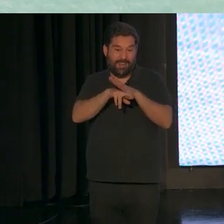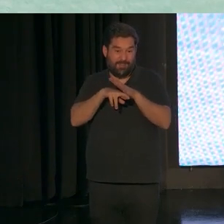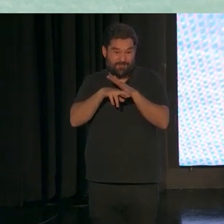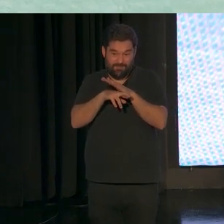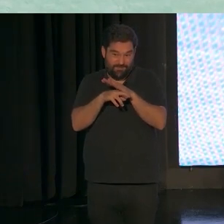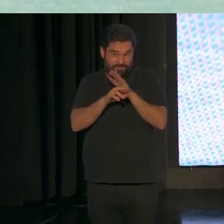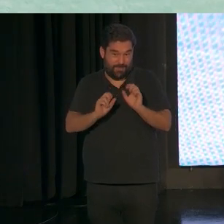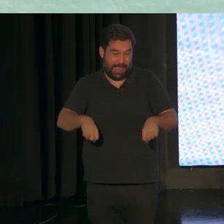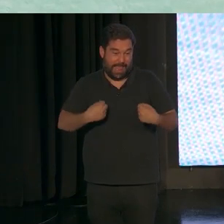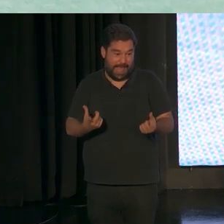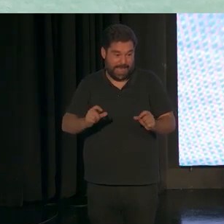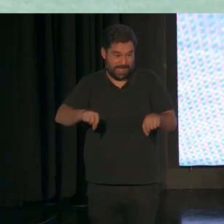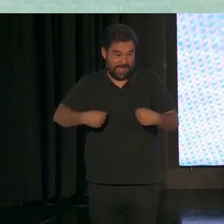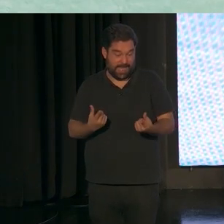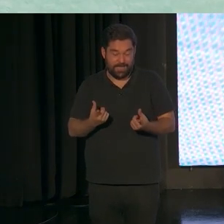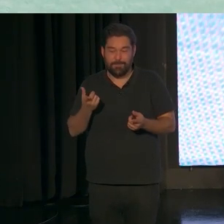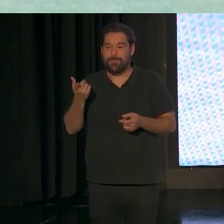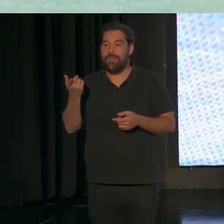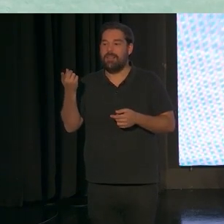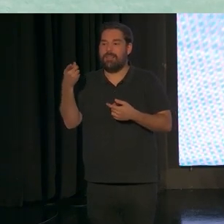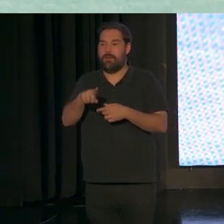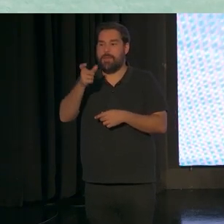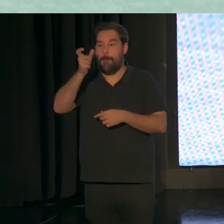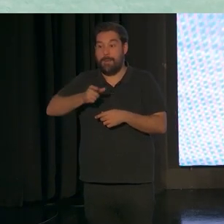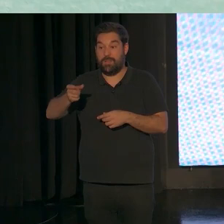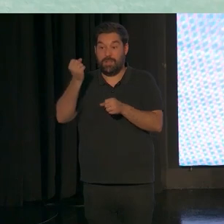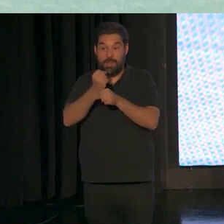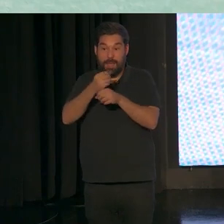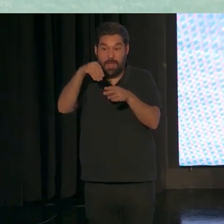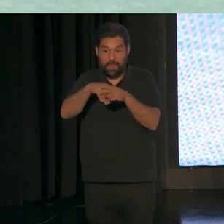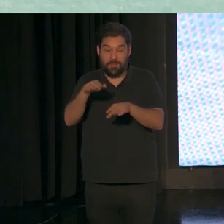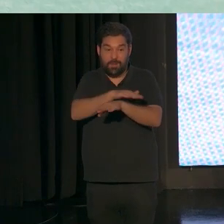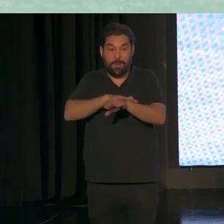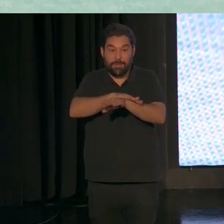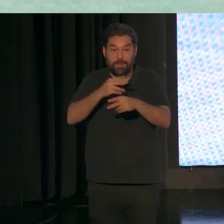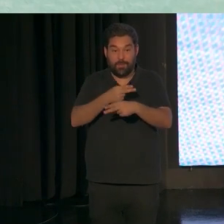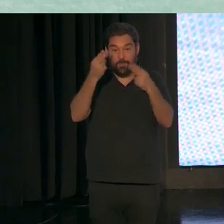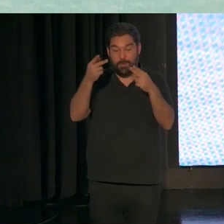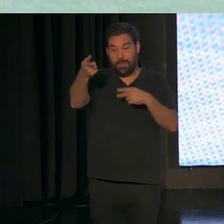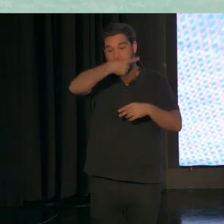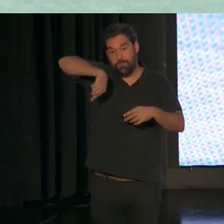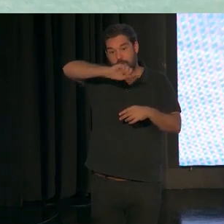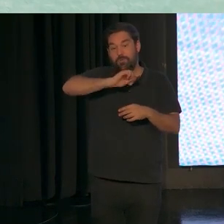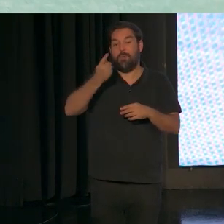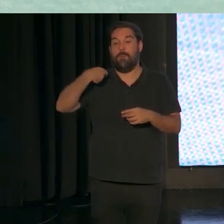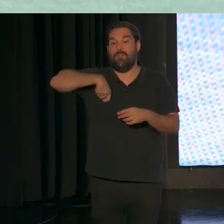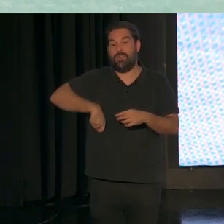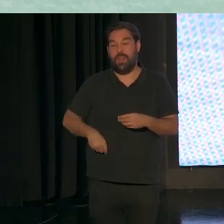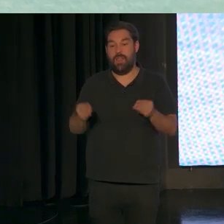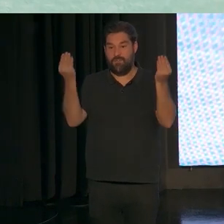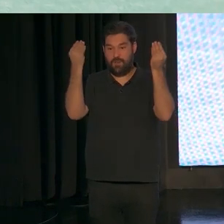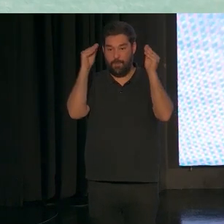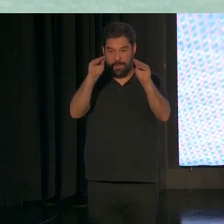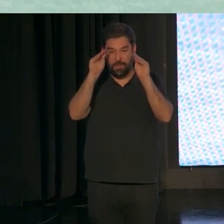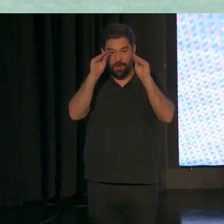también hay gente de la Administración lo tiene que ver o sea eso se traduce económicamente es decir vosotros sois Los profesionales que sí que tenéis una formación que